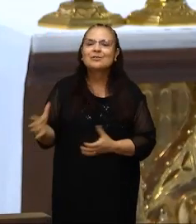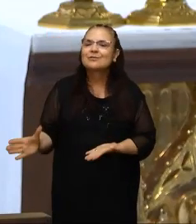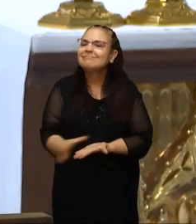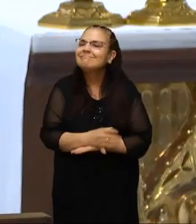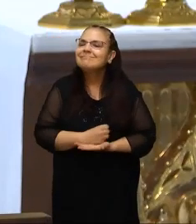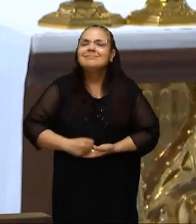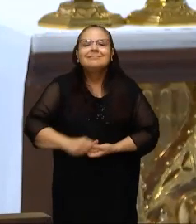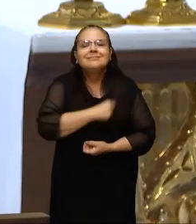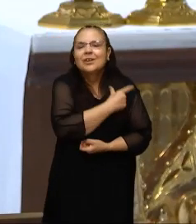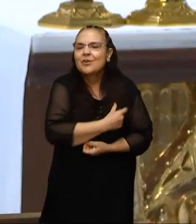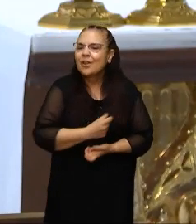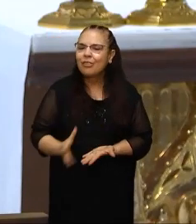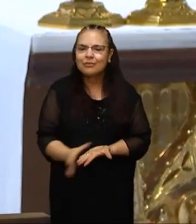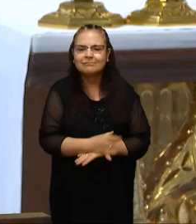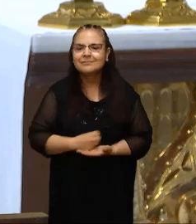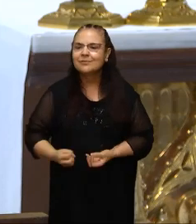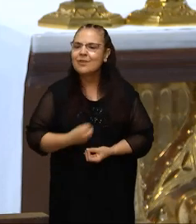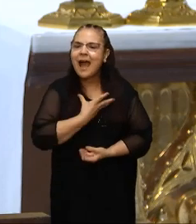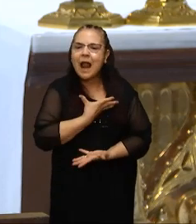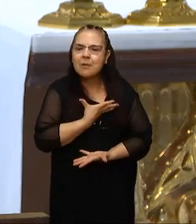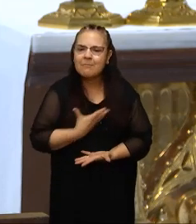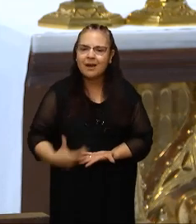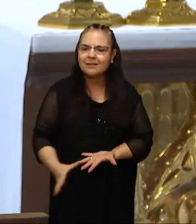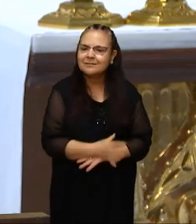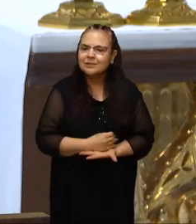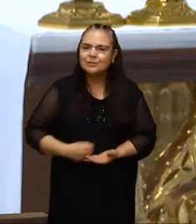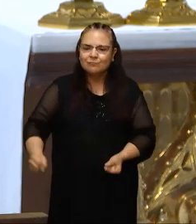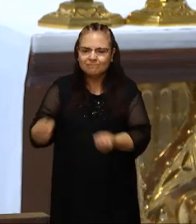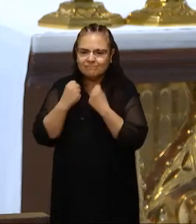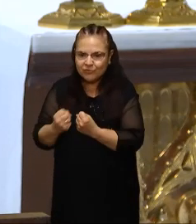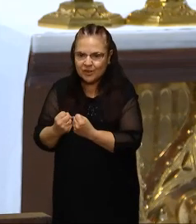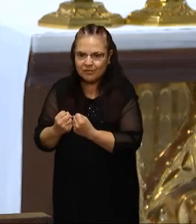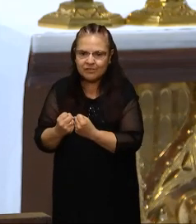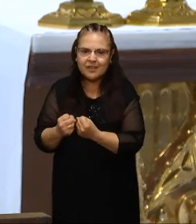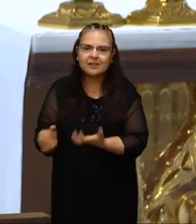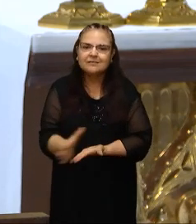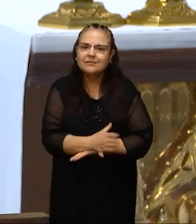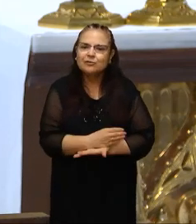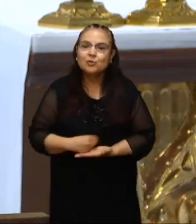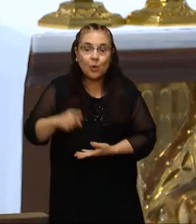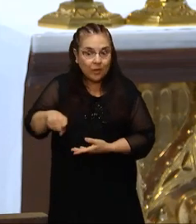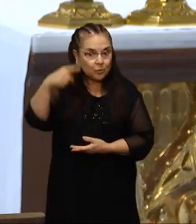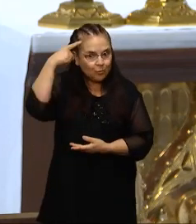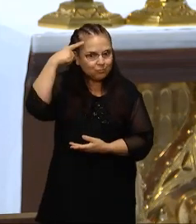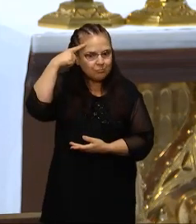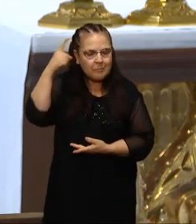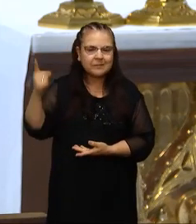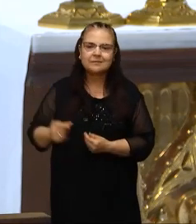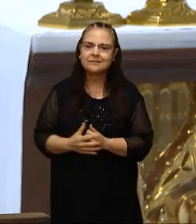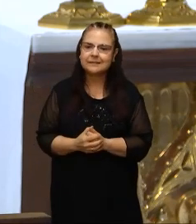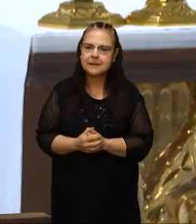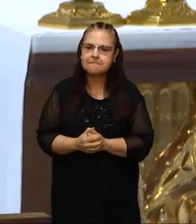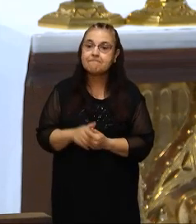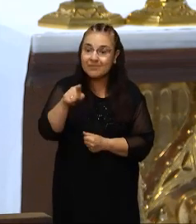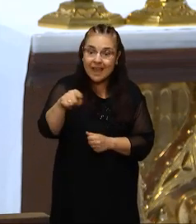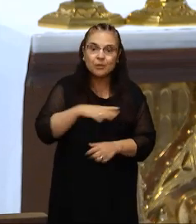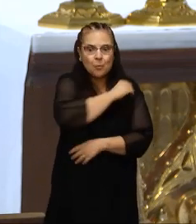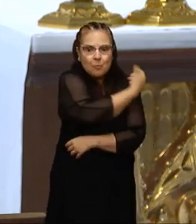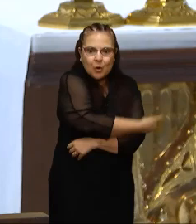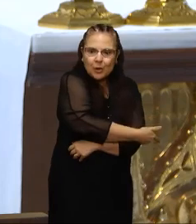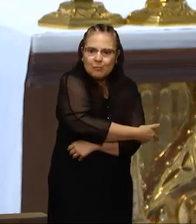tu corazón y con toda tu alma y con toda tu fuerza y con toda tu mente, y a tu